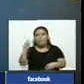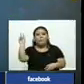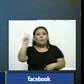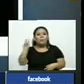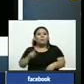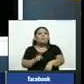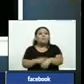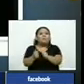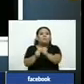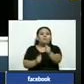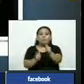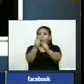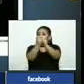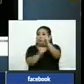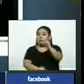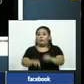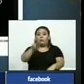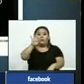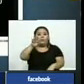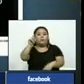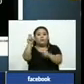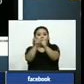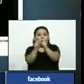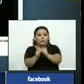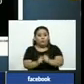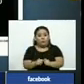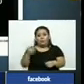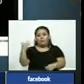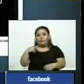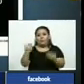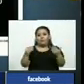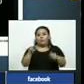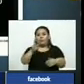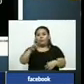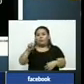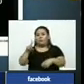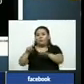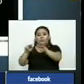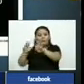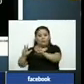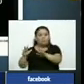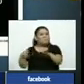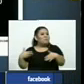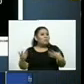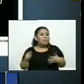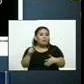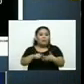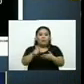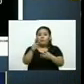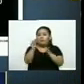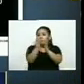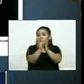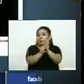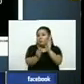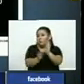retrocedió 4 puntos con respecto al informe de 2018 y en esta edición obtuvo una calificación cercana a la de Rusia